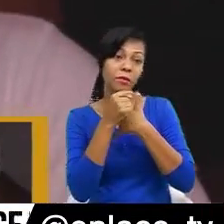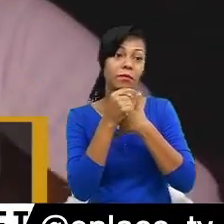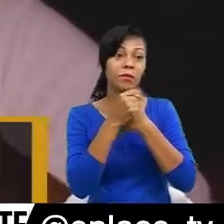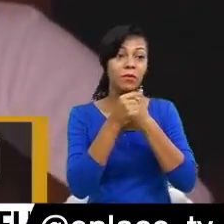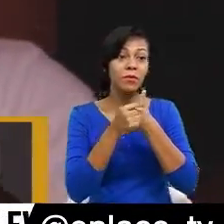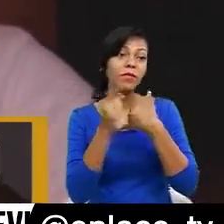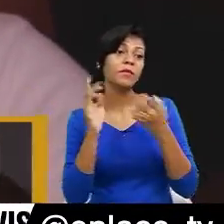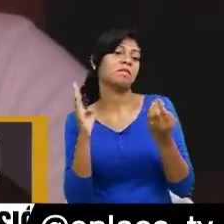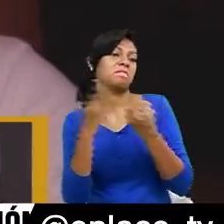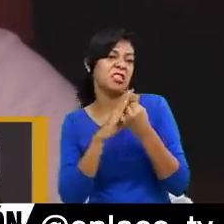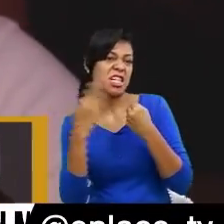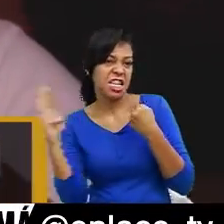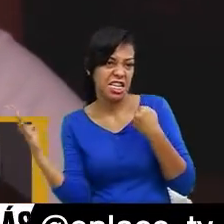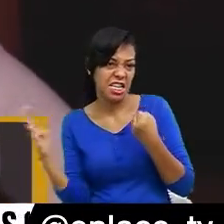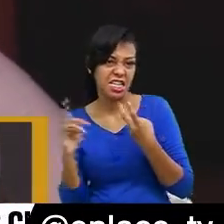son